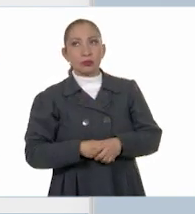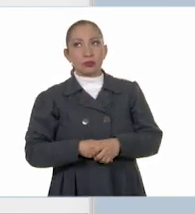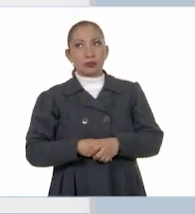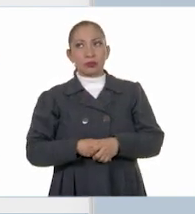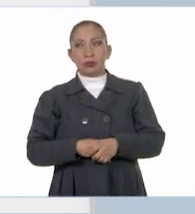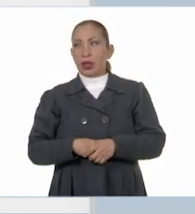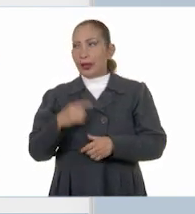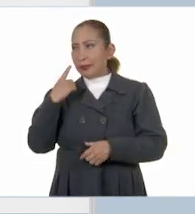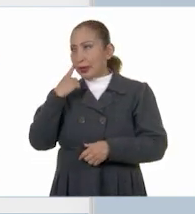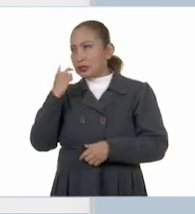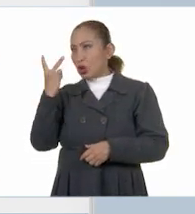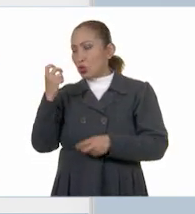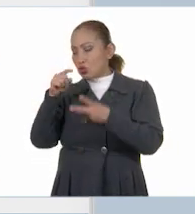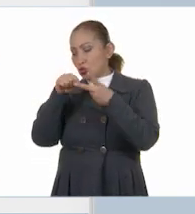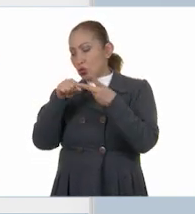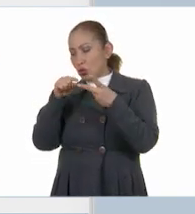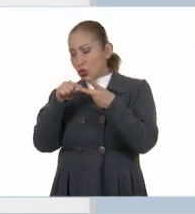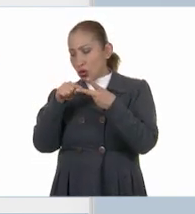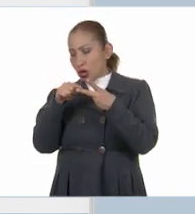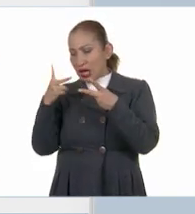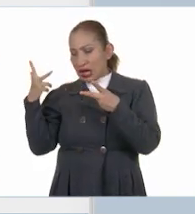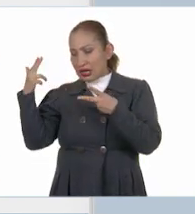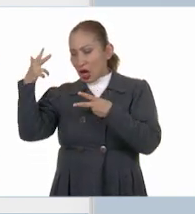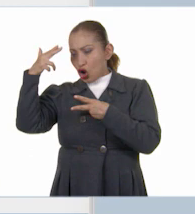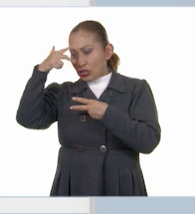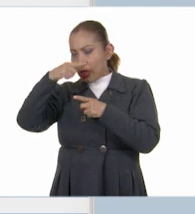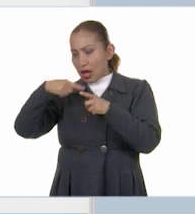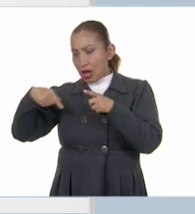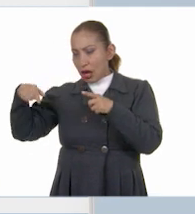A ver, el segundo paso es el de recortar